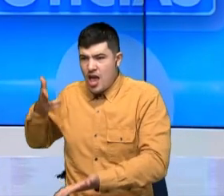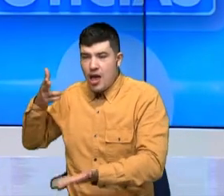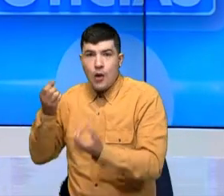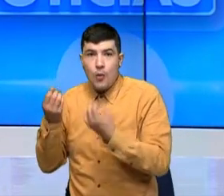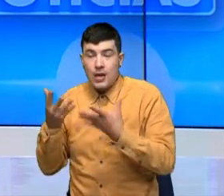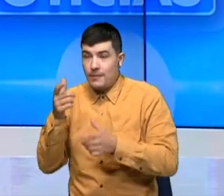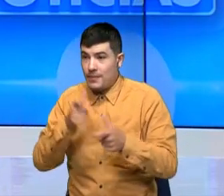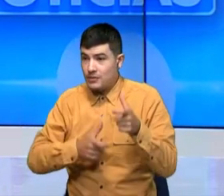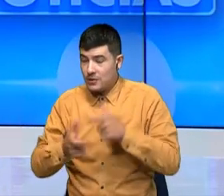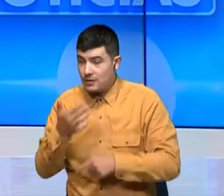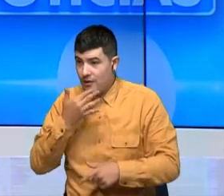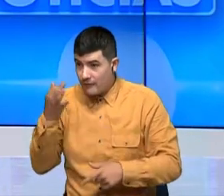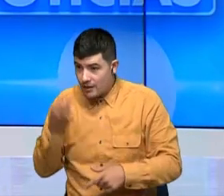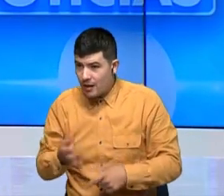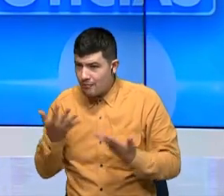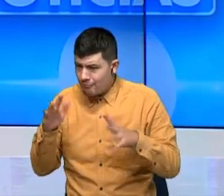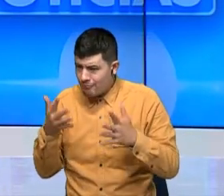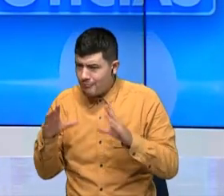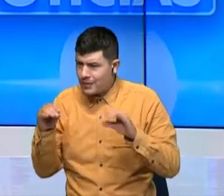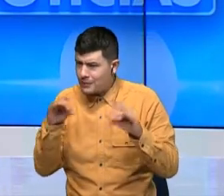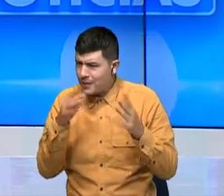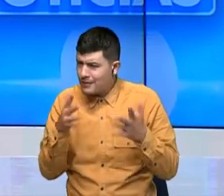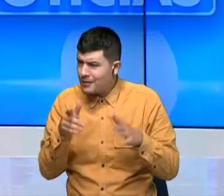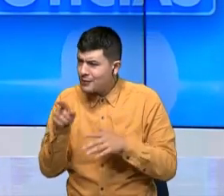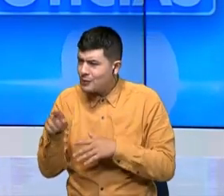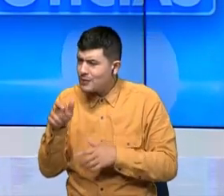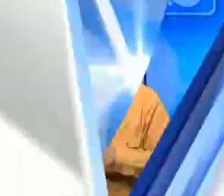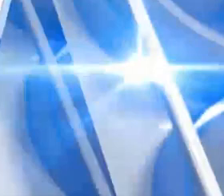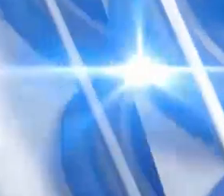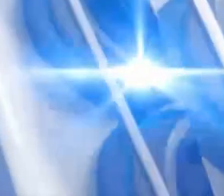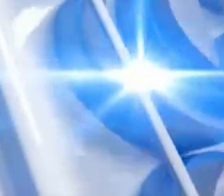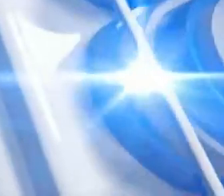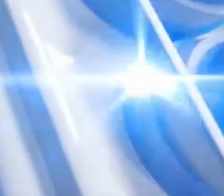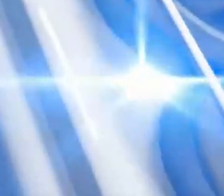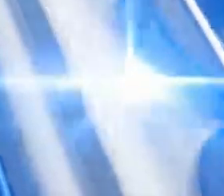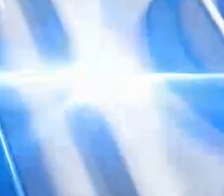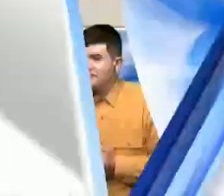cuántos milicianos realmente se está hablando y cuáles serían sus funciones. Adelante.